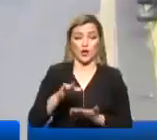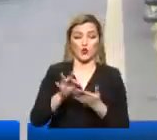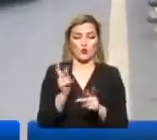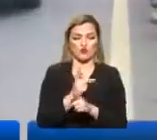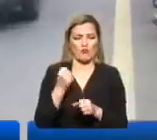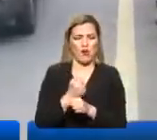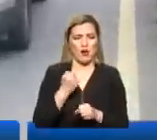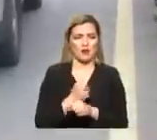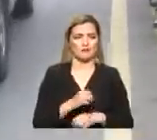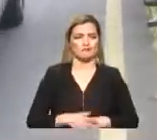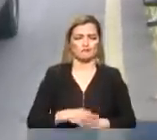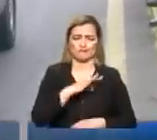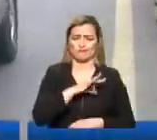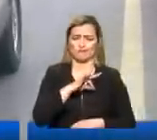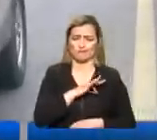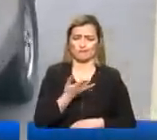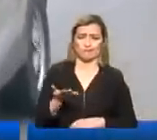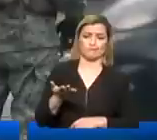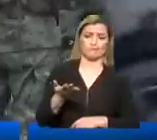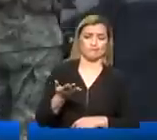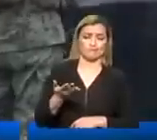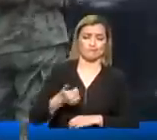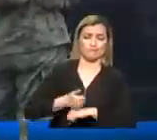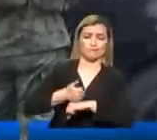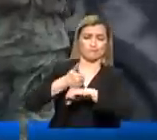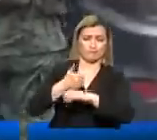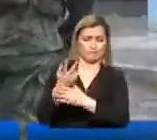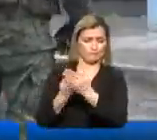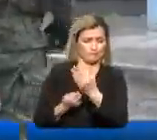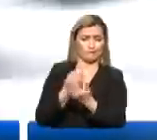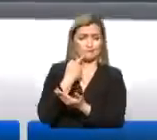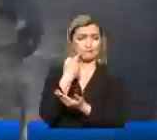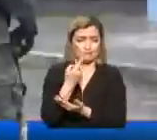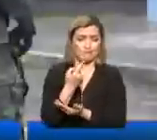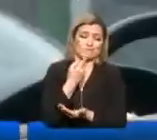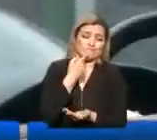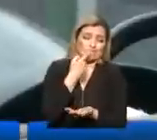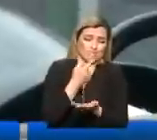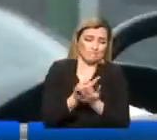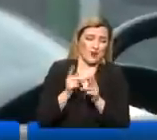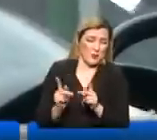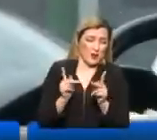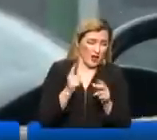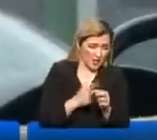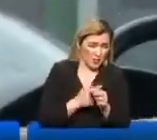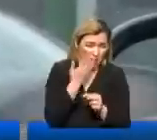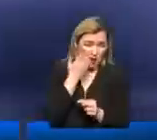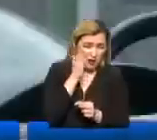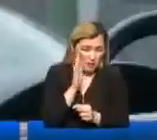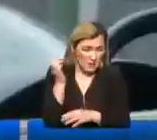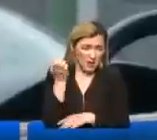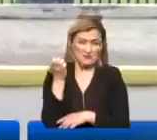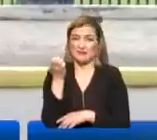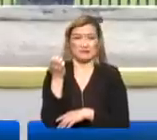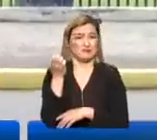productivo. Conscientes de la realidad, ambas autoridades señalan que si bien no estamos listos para afrontar esta emergencia,